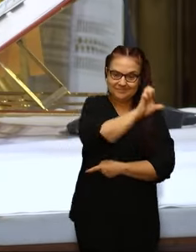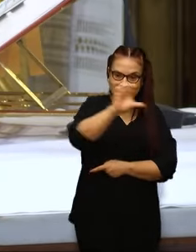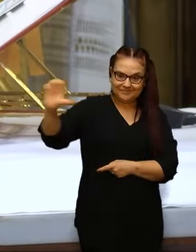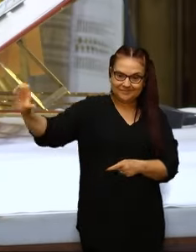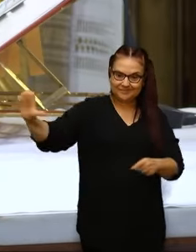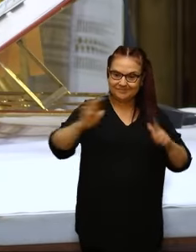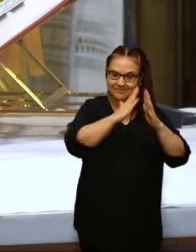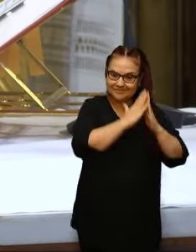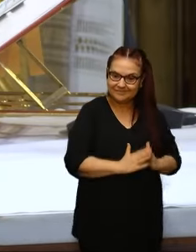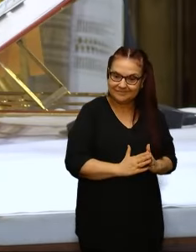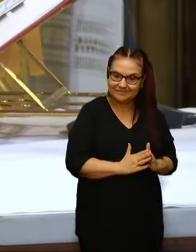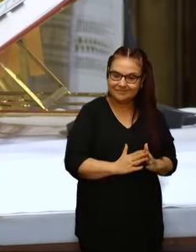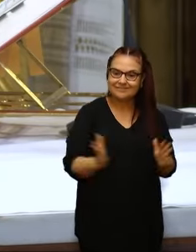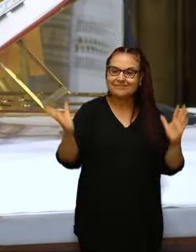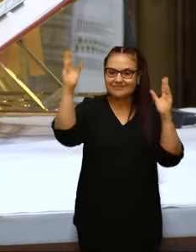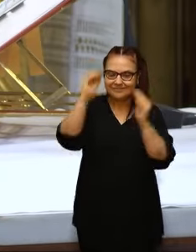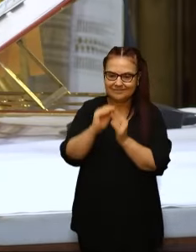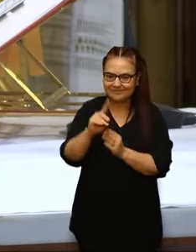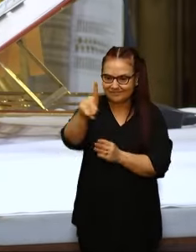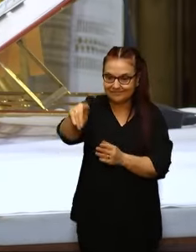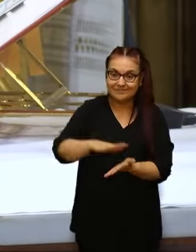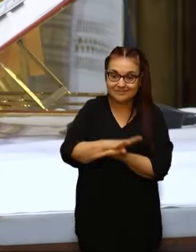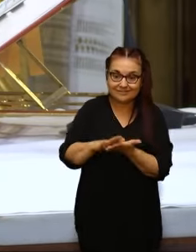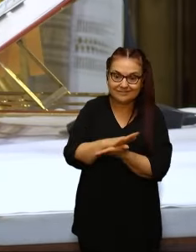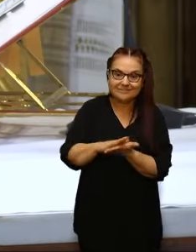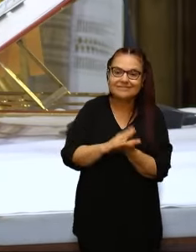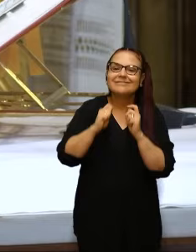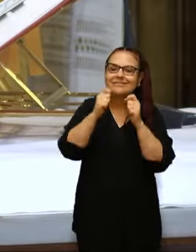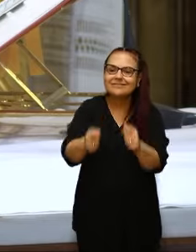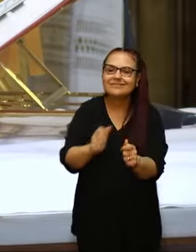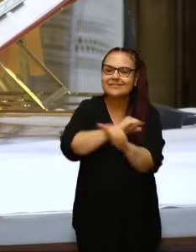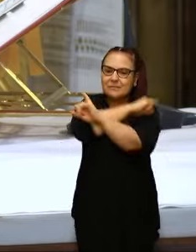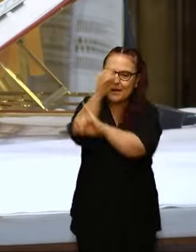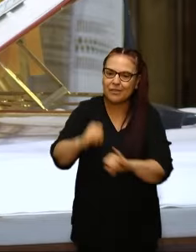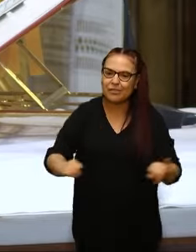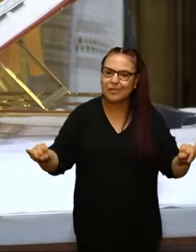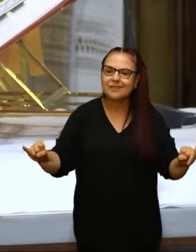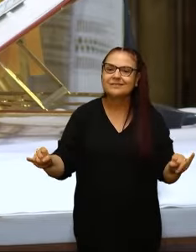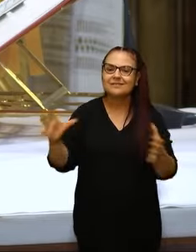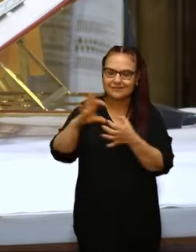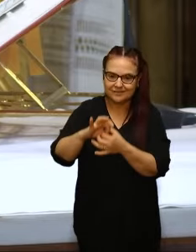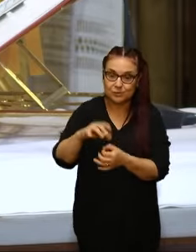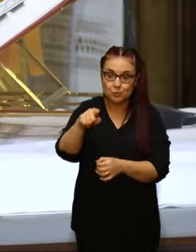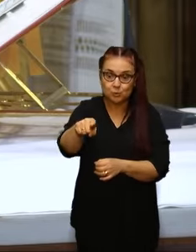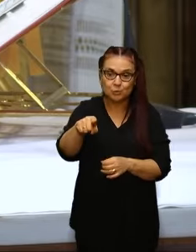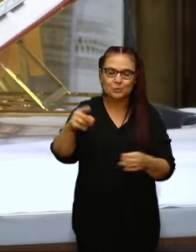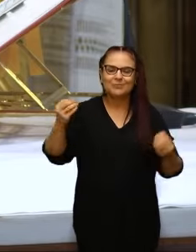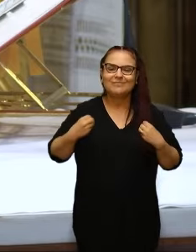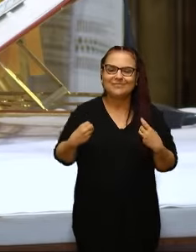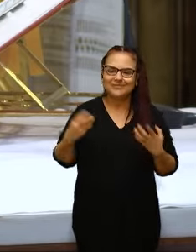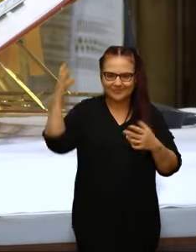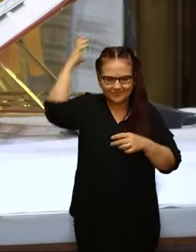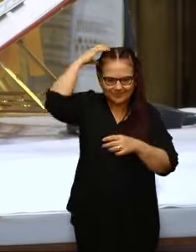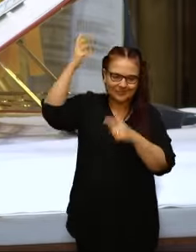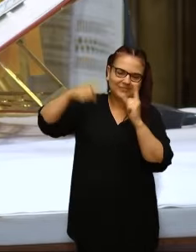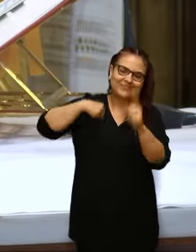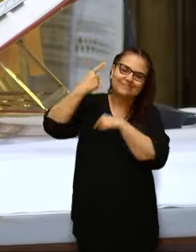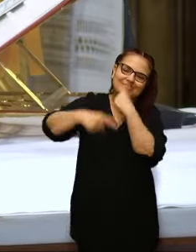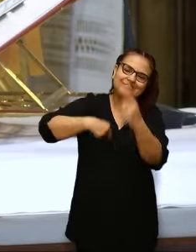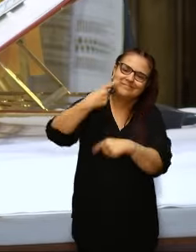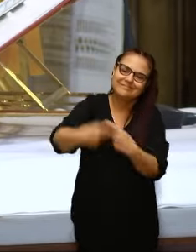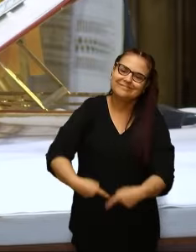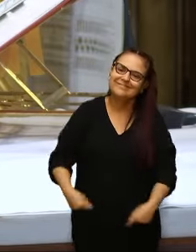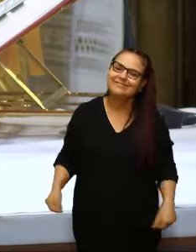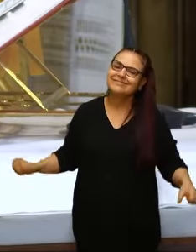de tu Iglesia. Y conforme a tu palabra, concédele la paz y la unidad. Tú que vives y reinas por